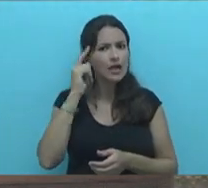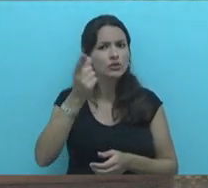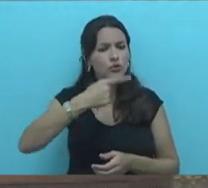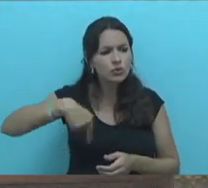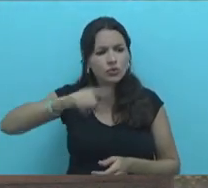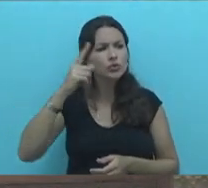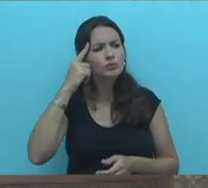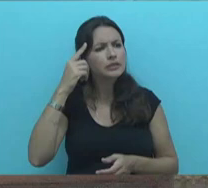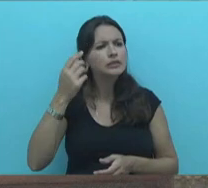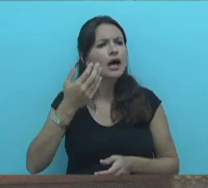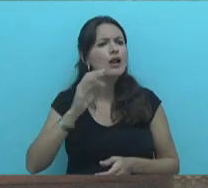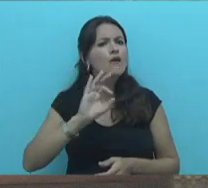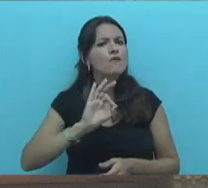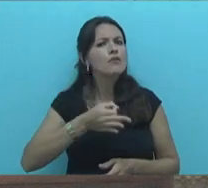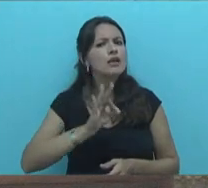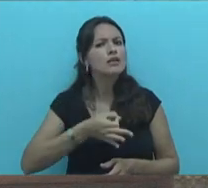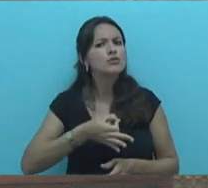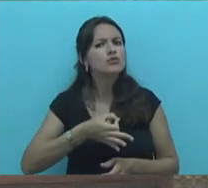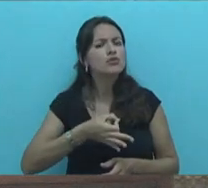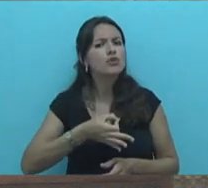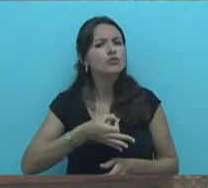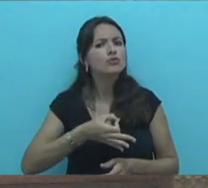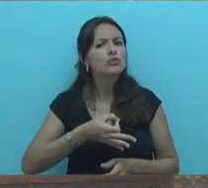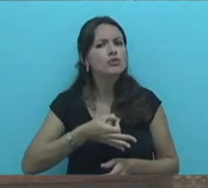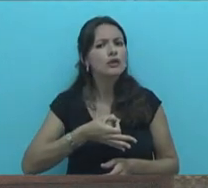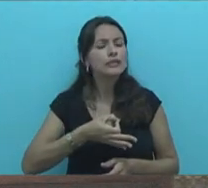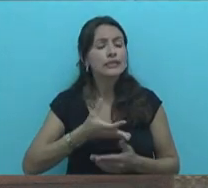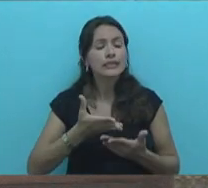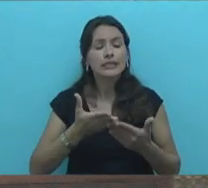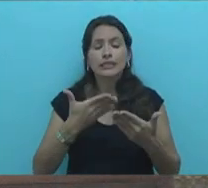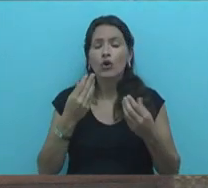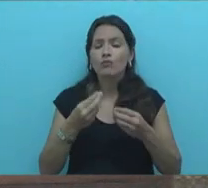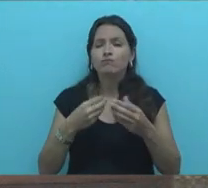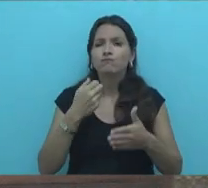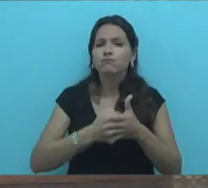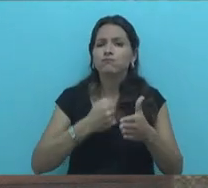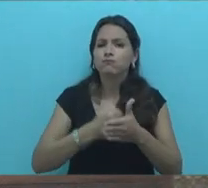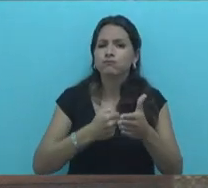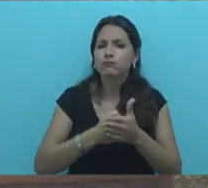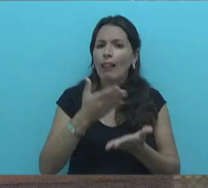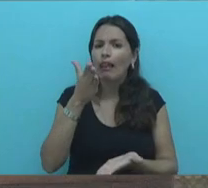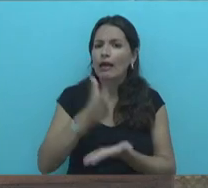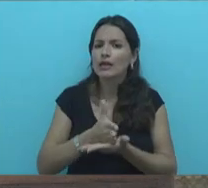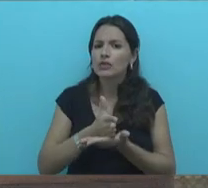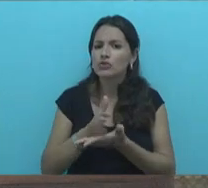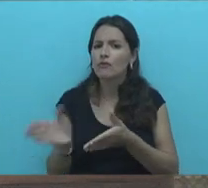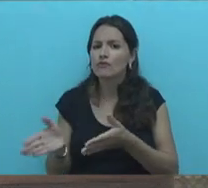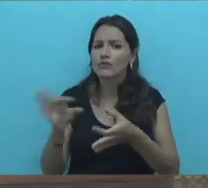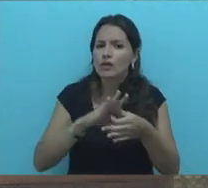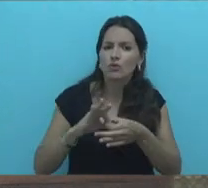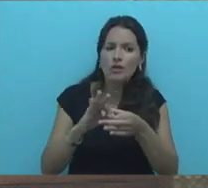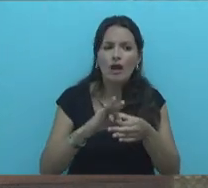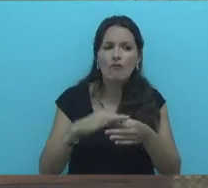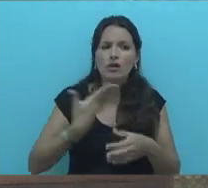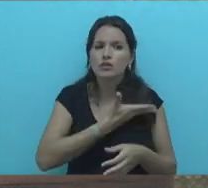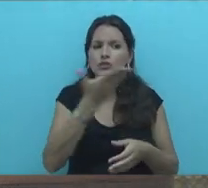Constitución, ¿cómo seguimos peleando para que el derecho sea algo que tenga que ver con la vida cotidiana de las